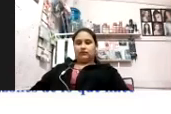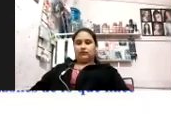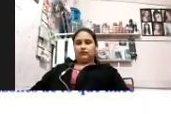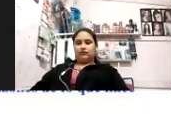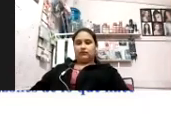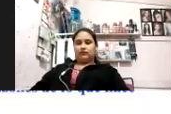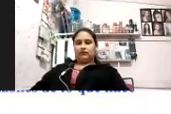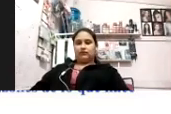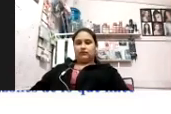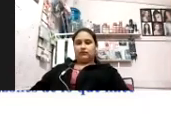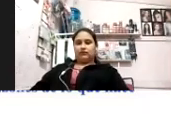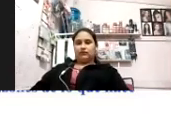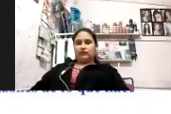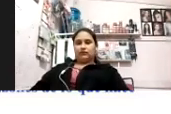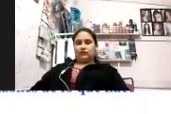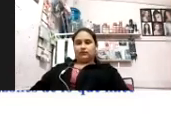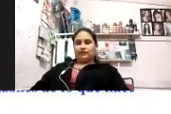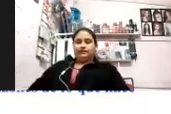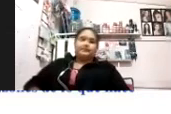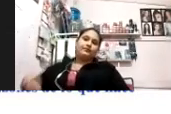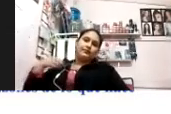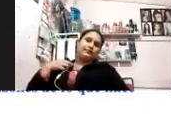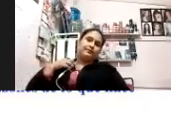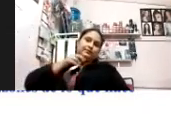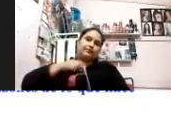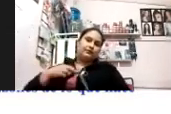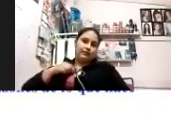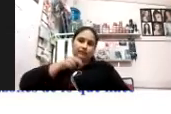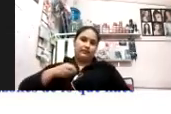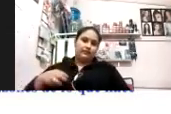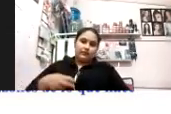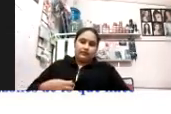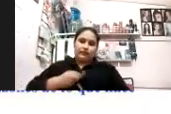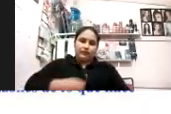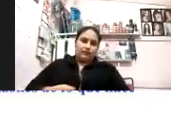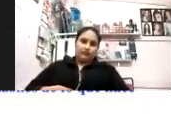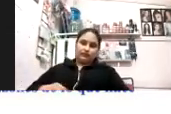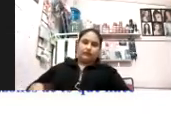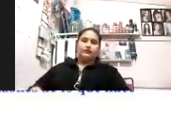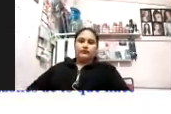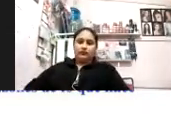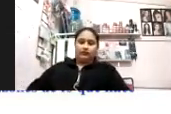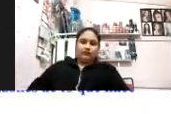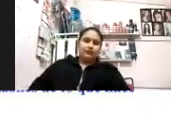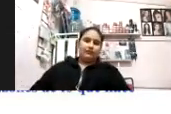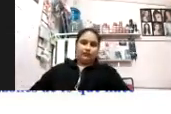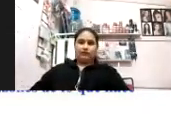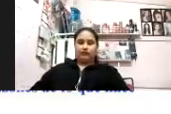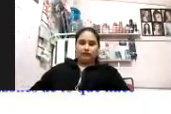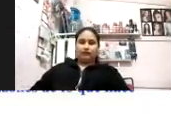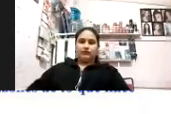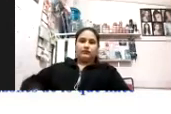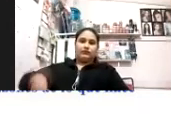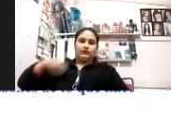es terrible, esto es horroroso, esto es fatal. Y en realidad es algo que es una situación del